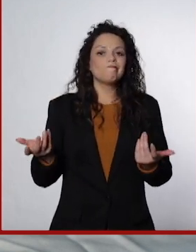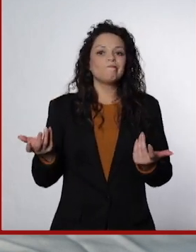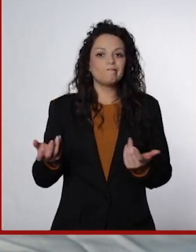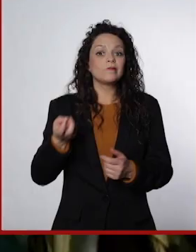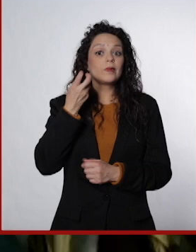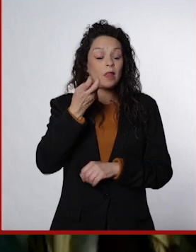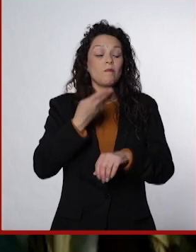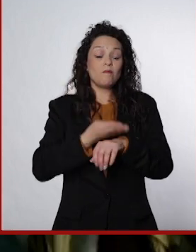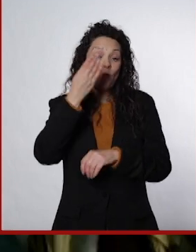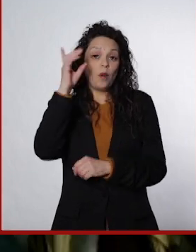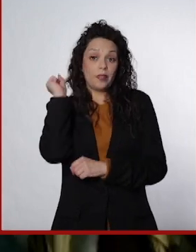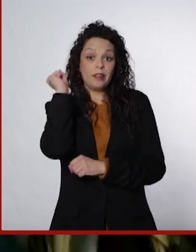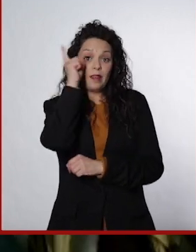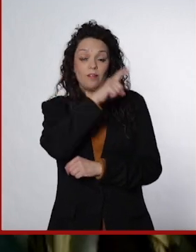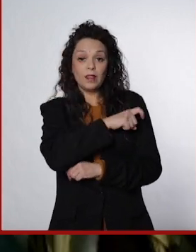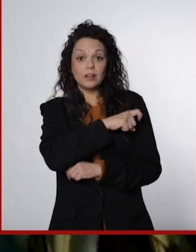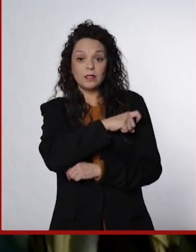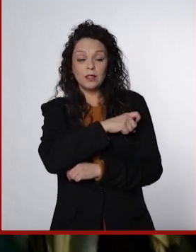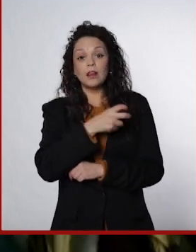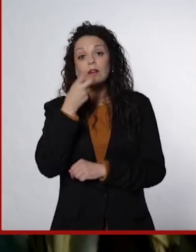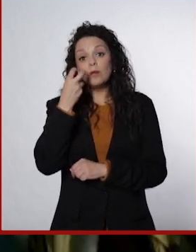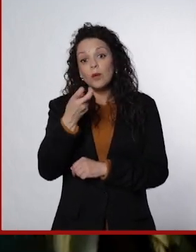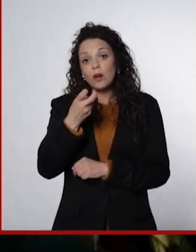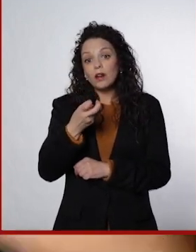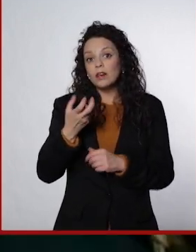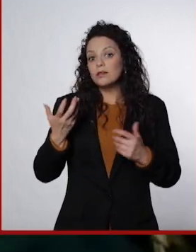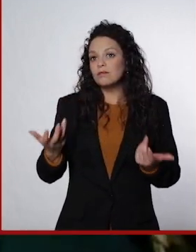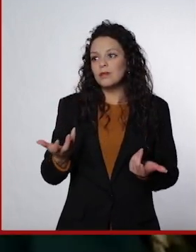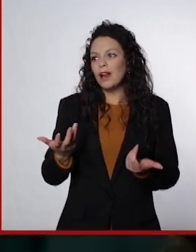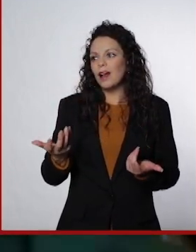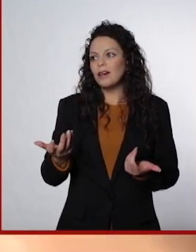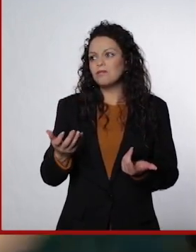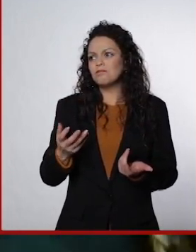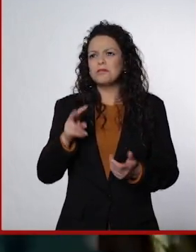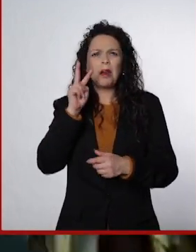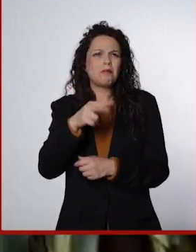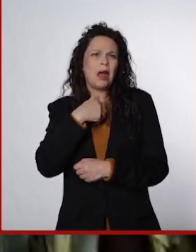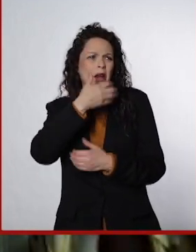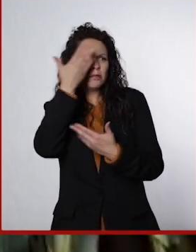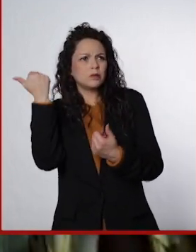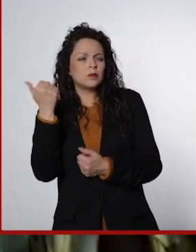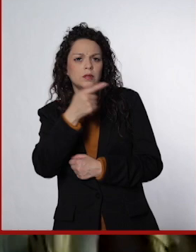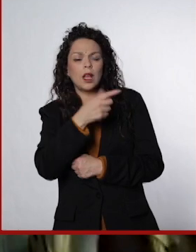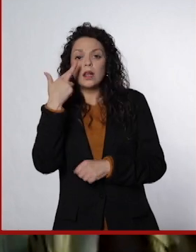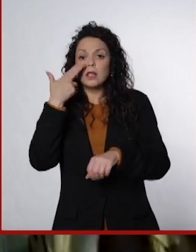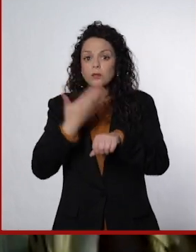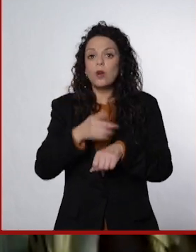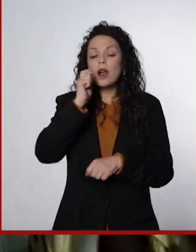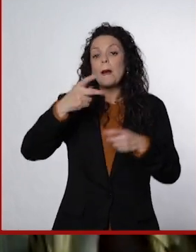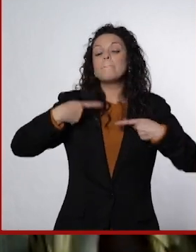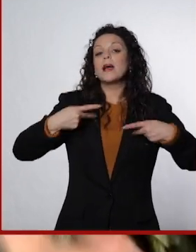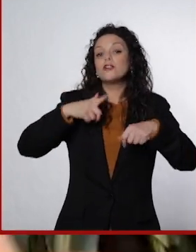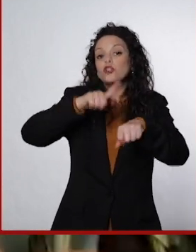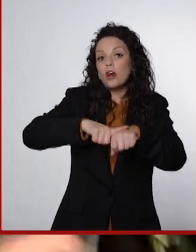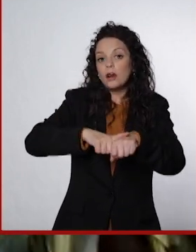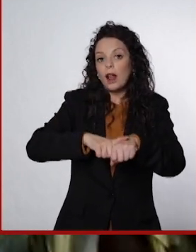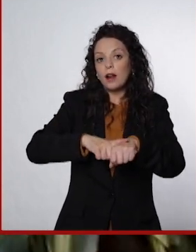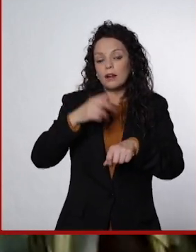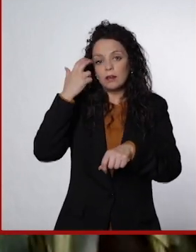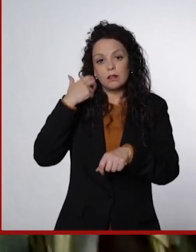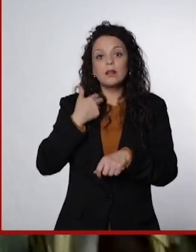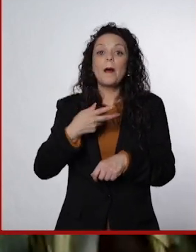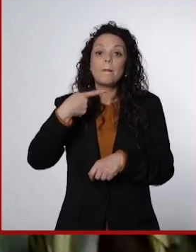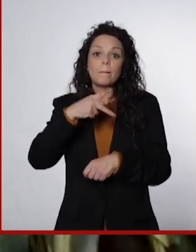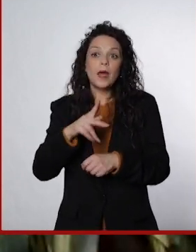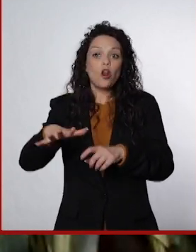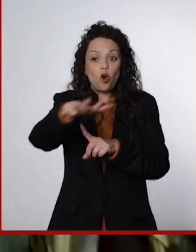es complicado, ¿no? Entonces, en ese sentido también, digo, no sé, es una responsabilidad sí personal, pero también compartida y contextual. O sea, como que